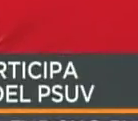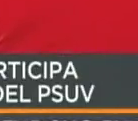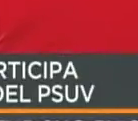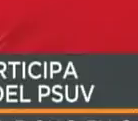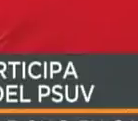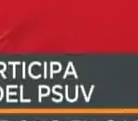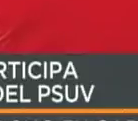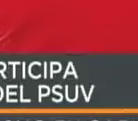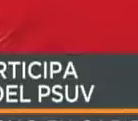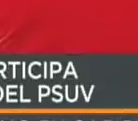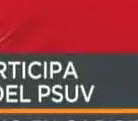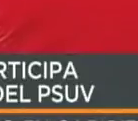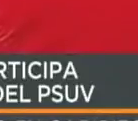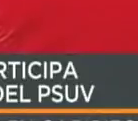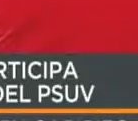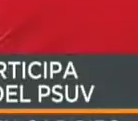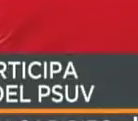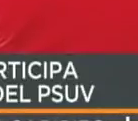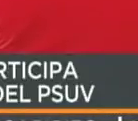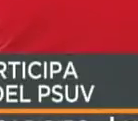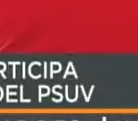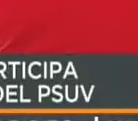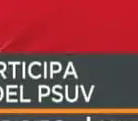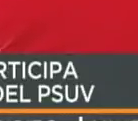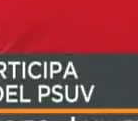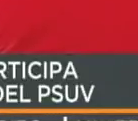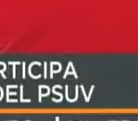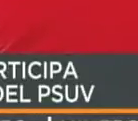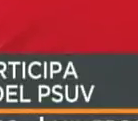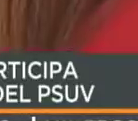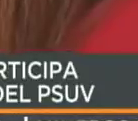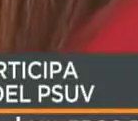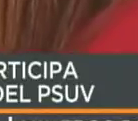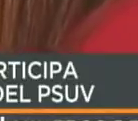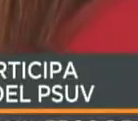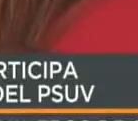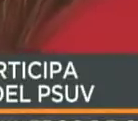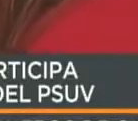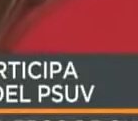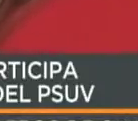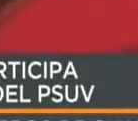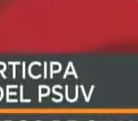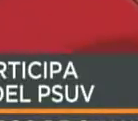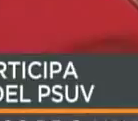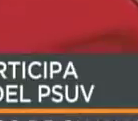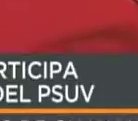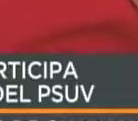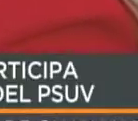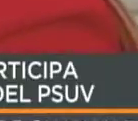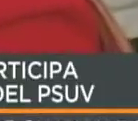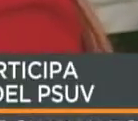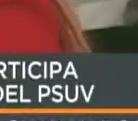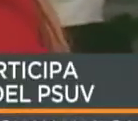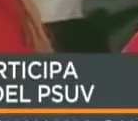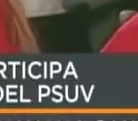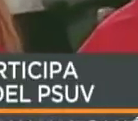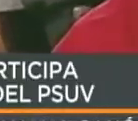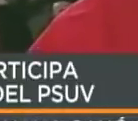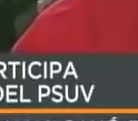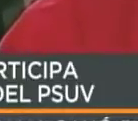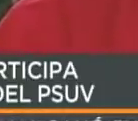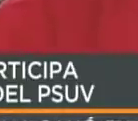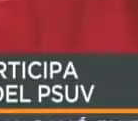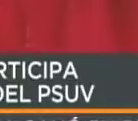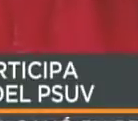Diosdado Cabello, lo mencionaba en aquella oportunidad: Nicolás Maduro es un hombre de pueblo, viene de los barrios, viene de conocer las